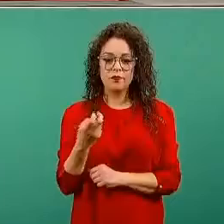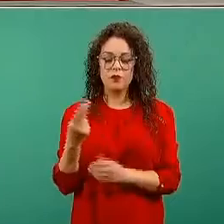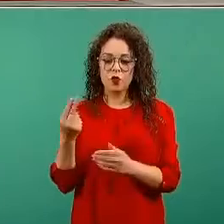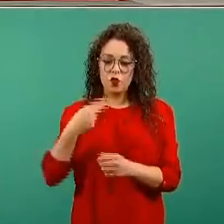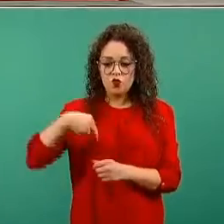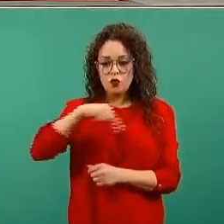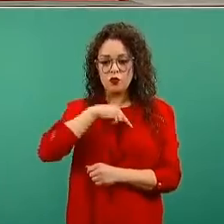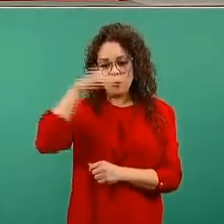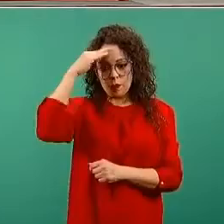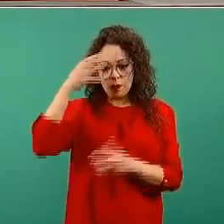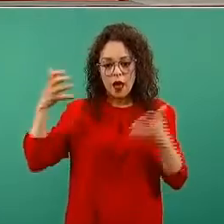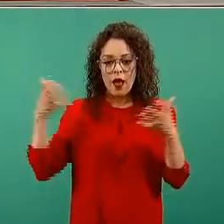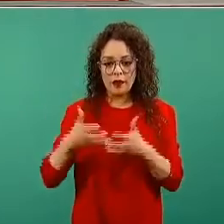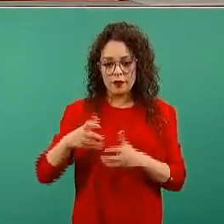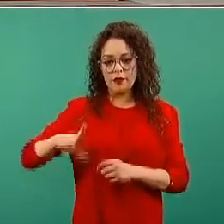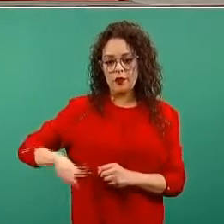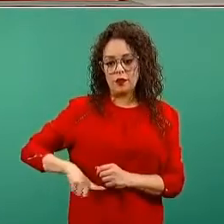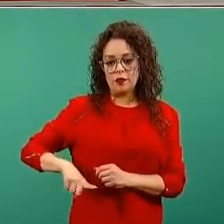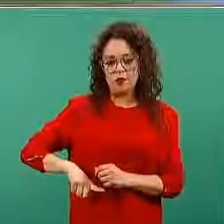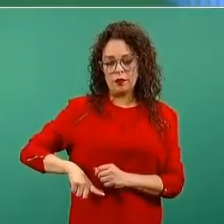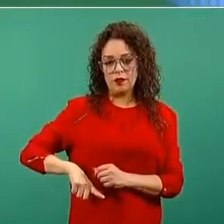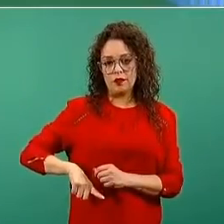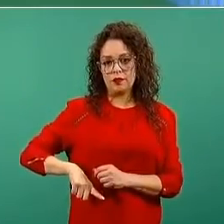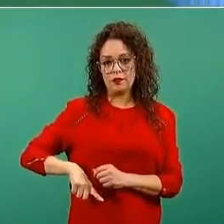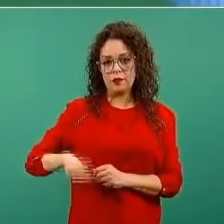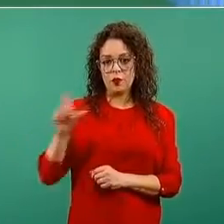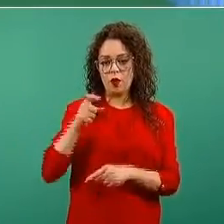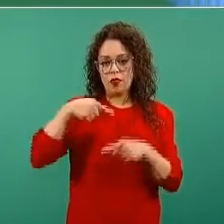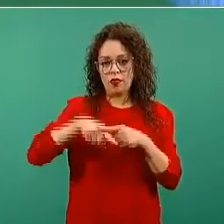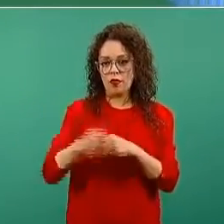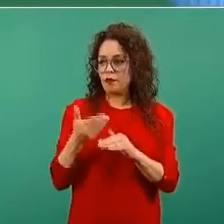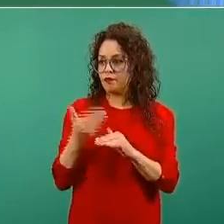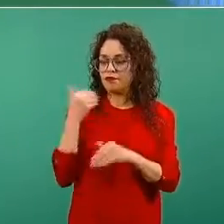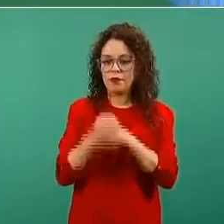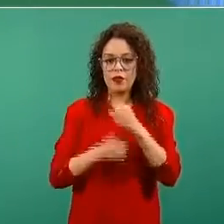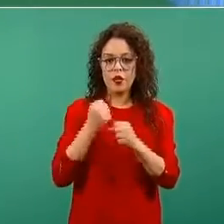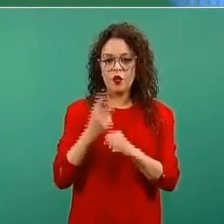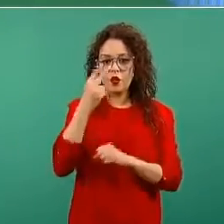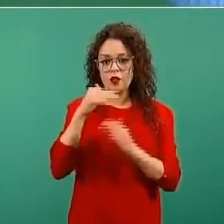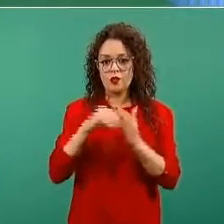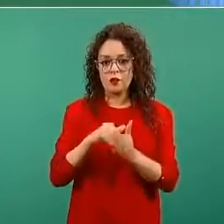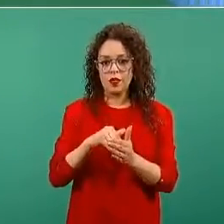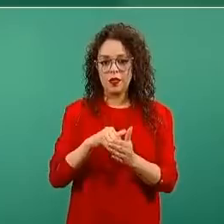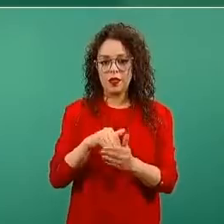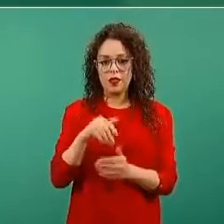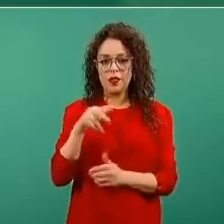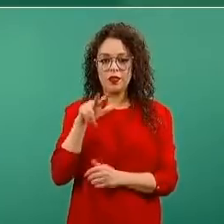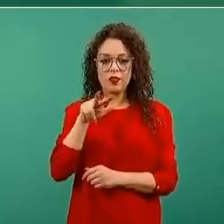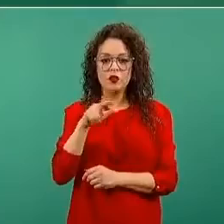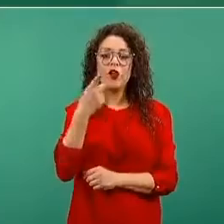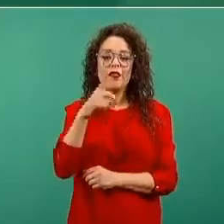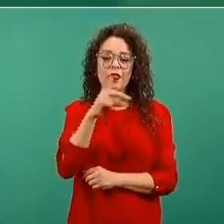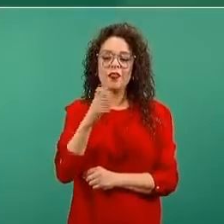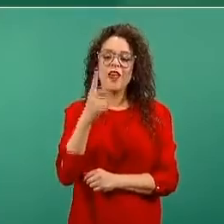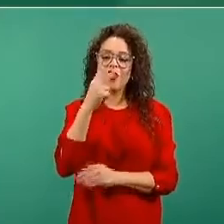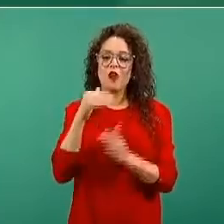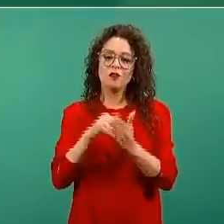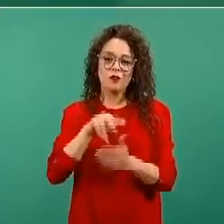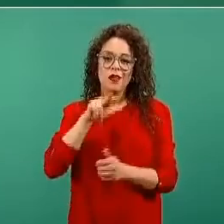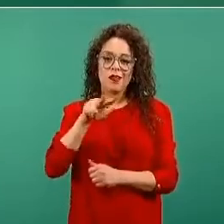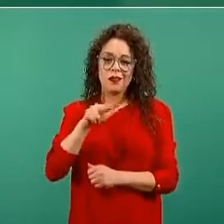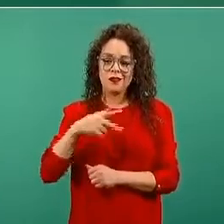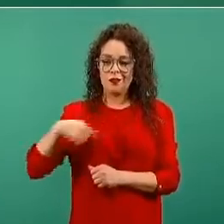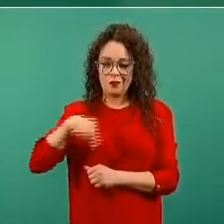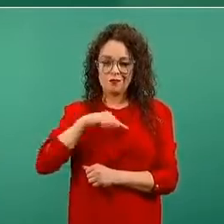este momento, desde que empezó la administración en 2018, en diciembre de 2018. Y también el